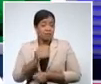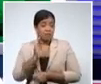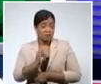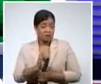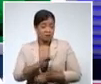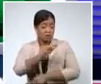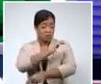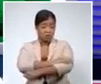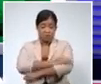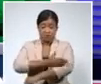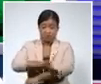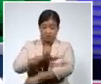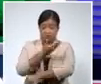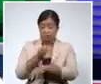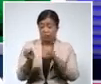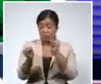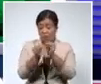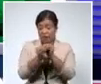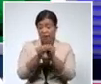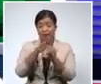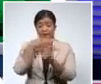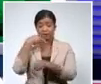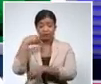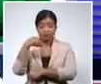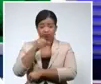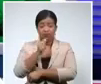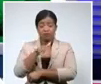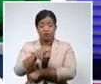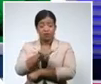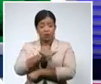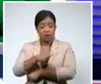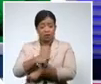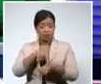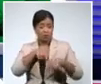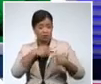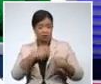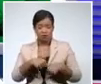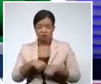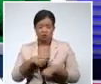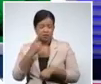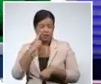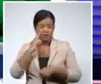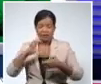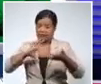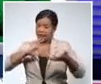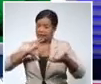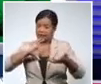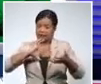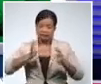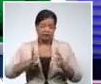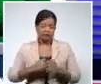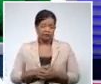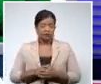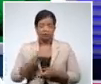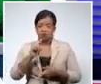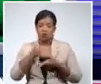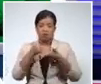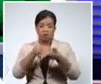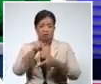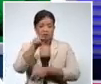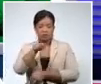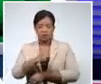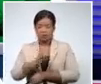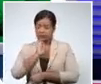hipertensión, diabetes, pues realmente es muy poco favorable para una evolución